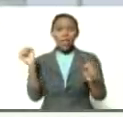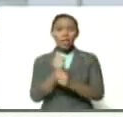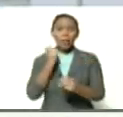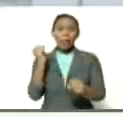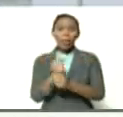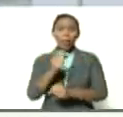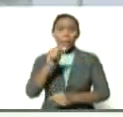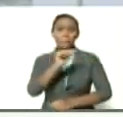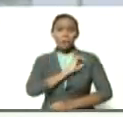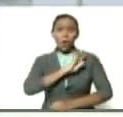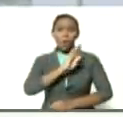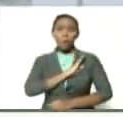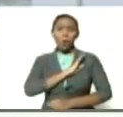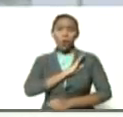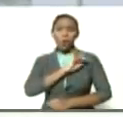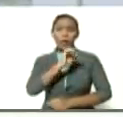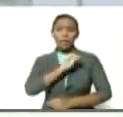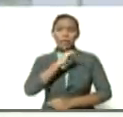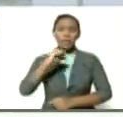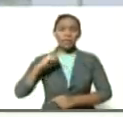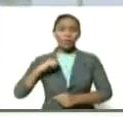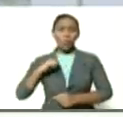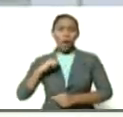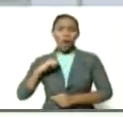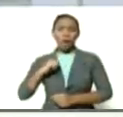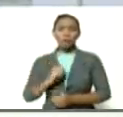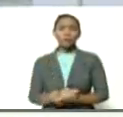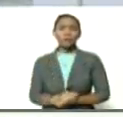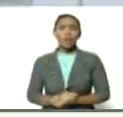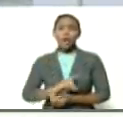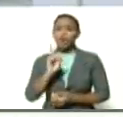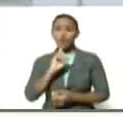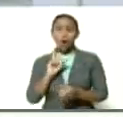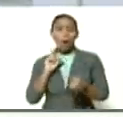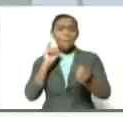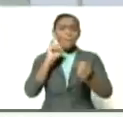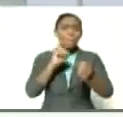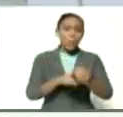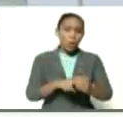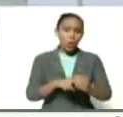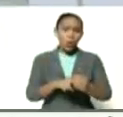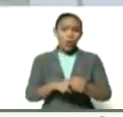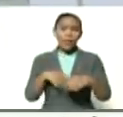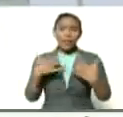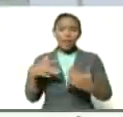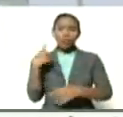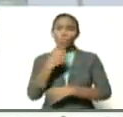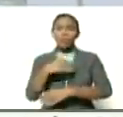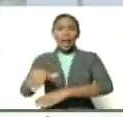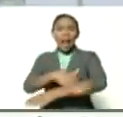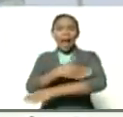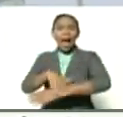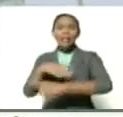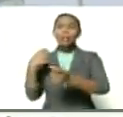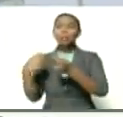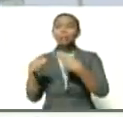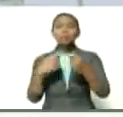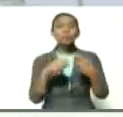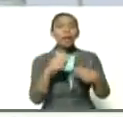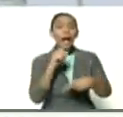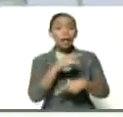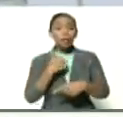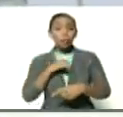trabajadores cuentapropistas, los que son trabajadores no dependientes, bueno, que están en la calle. Allí estamos